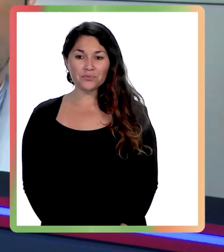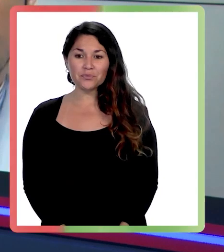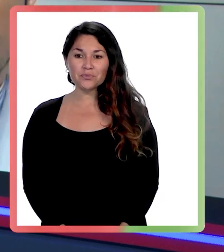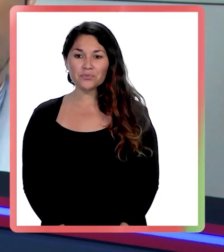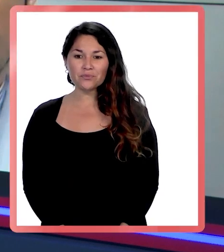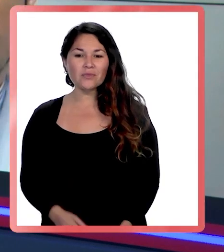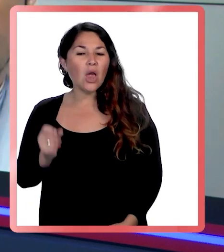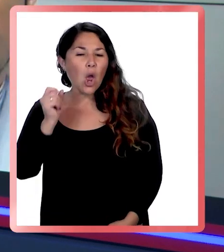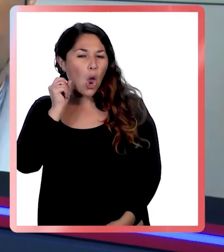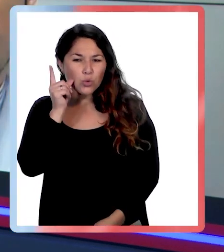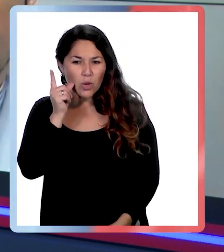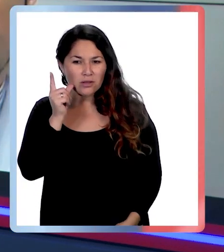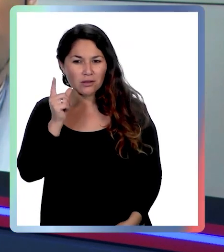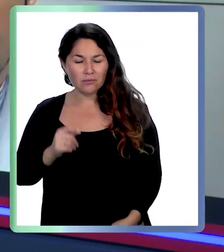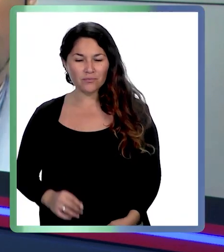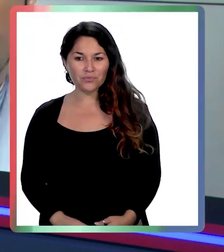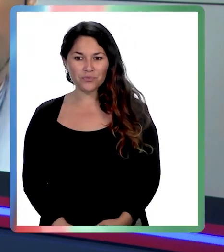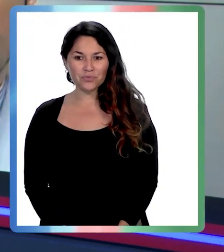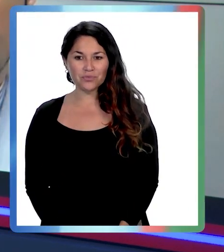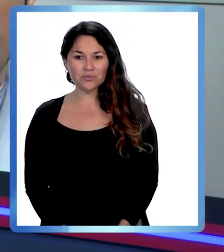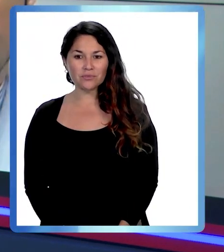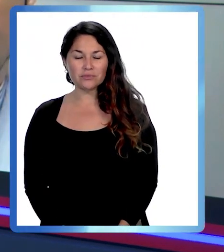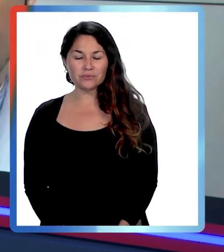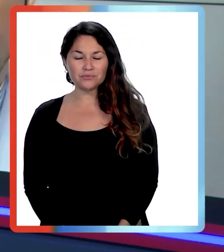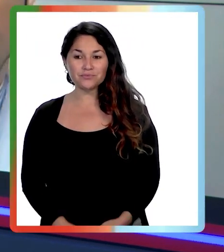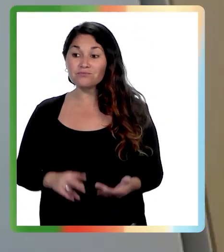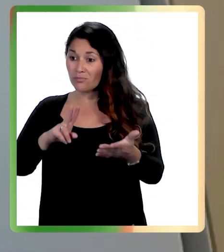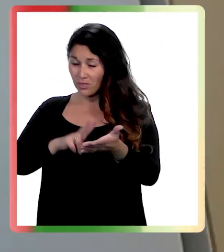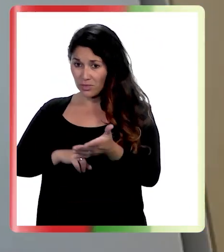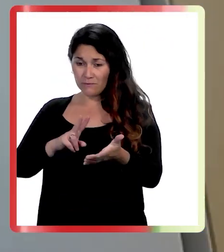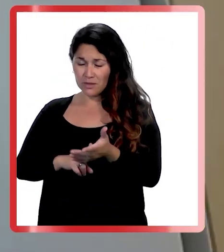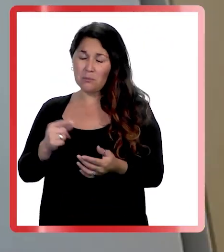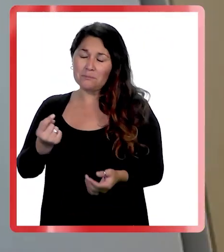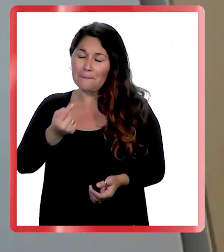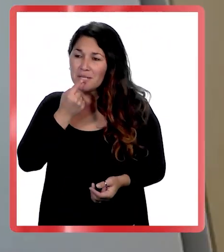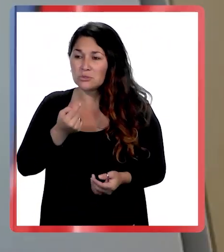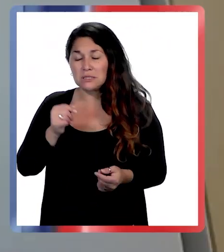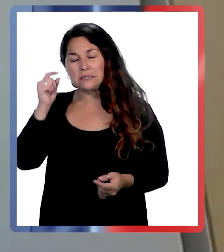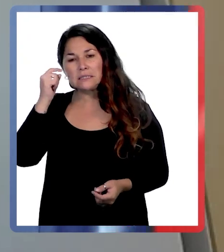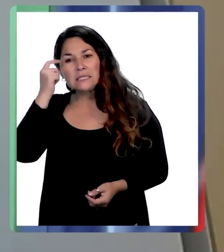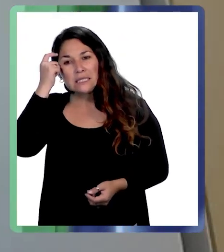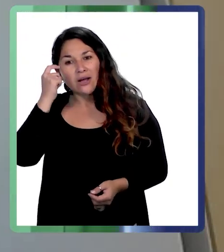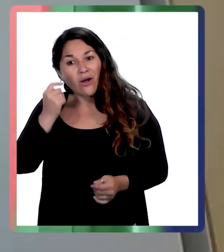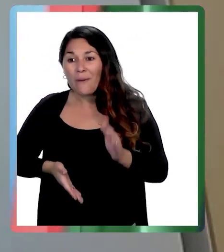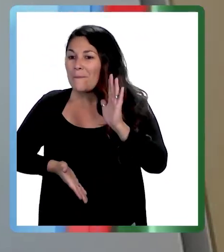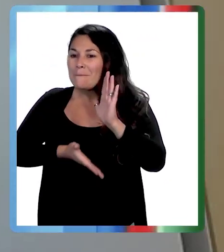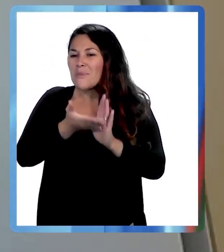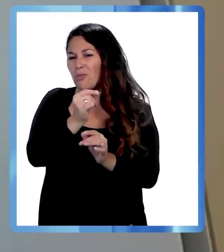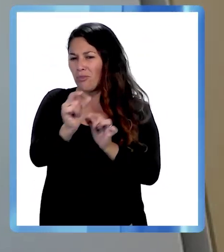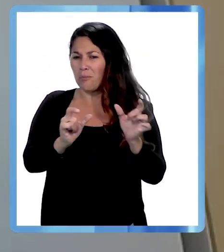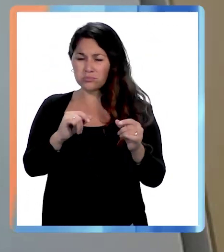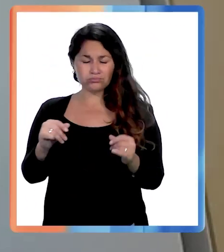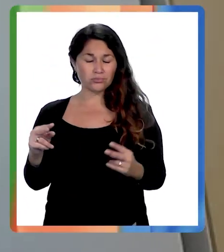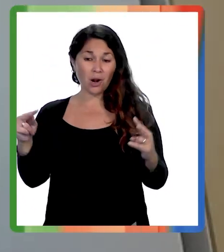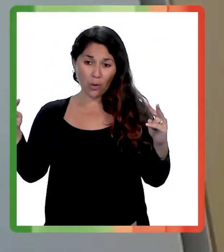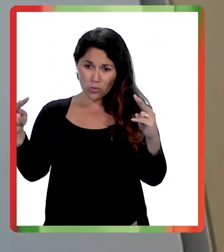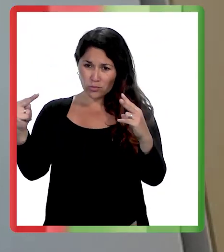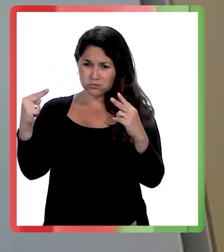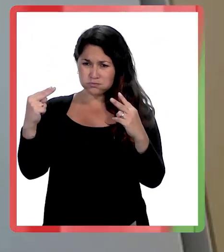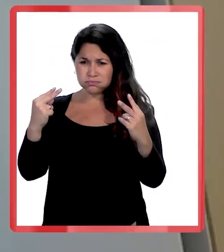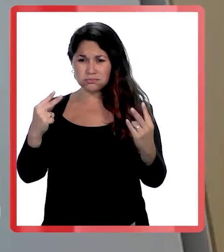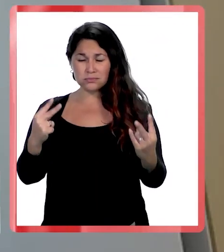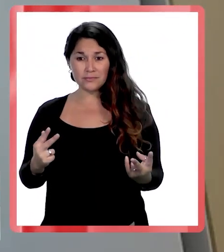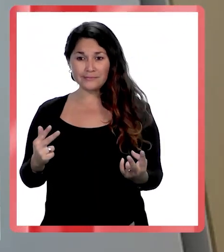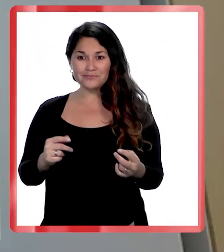en adultos jóvenes? ¿Cuáles son las principales causas? La verdad que es una pregunta que yo creo que se hace la mayoría de la audiencia y